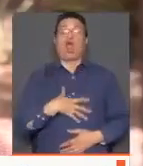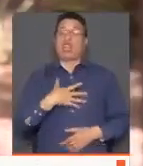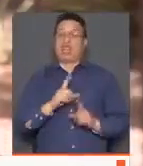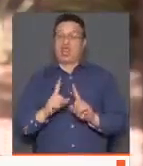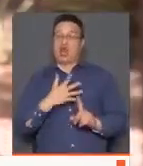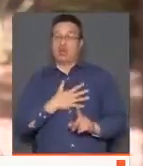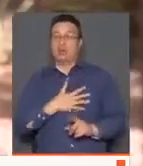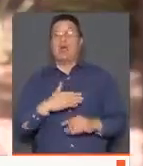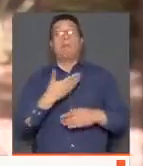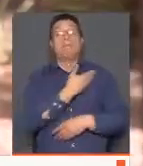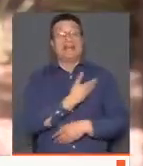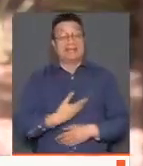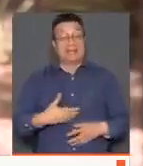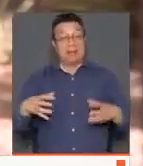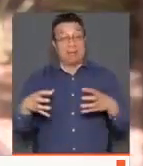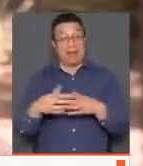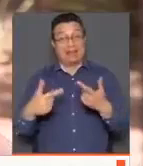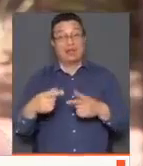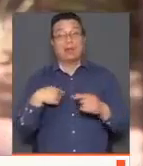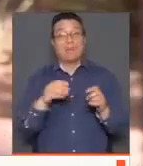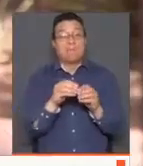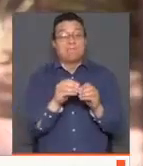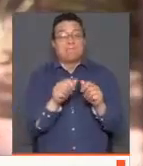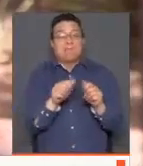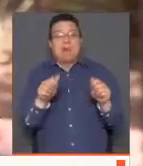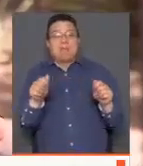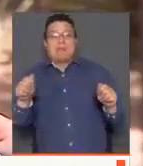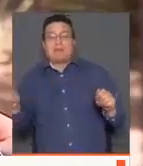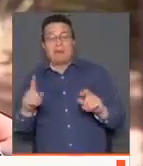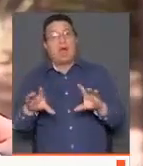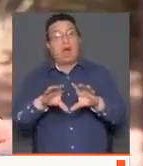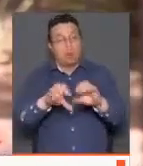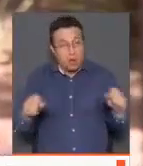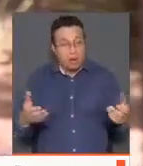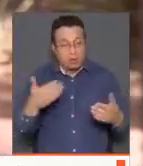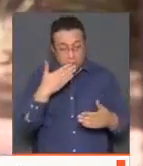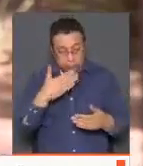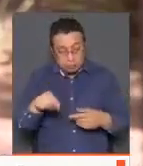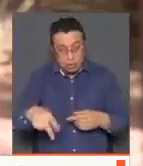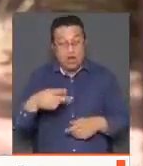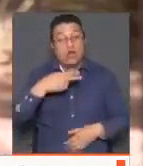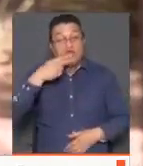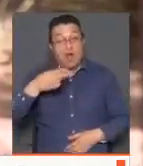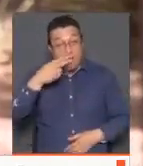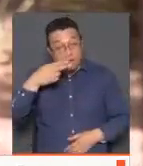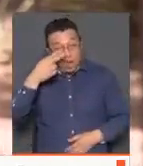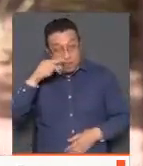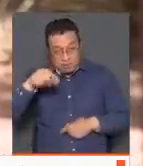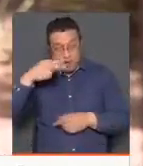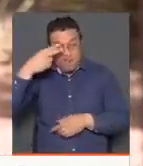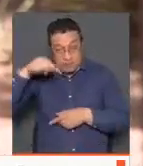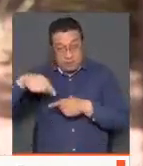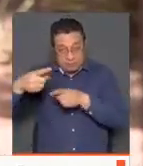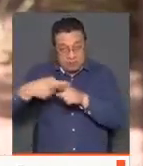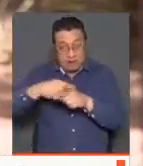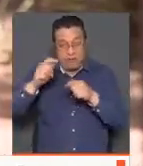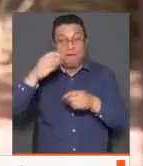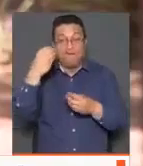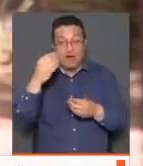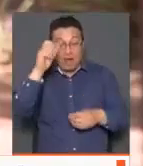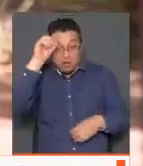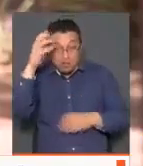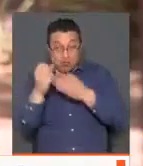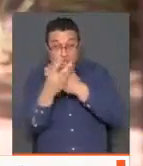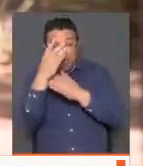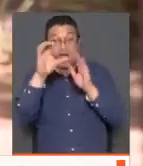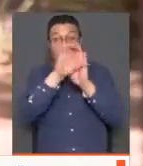partido del oficialismo, a no estirar más el chicle, a llegar a un acuerdo durante el mes de noviembre y entender que una buena y nueva constitución para